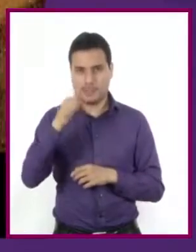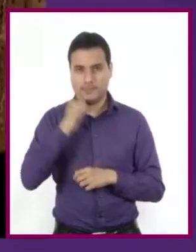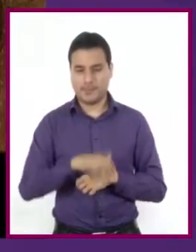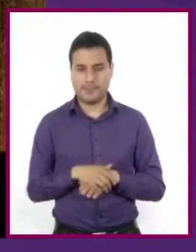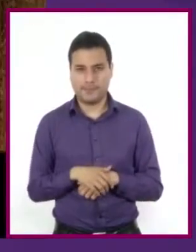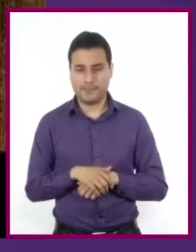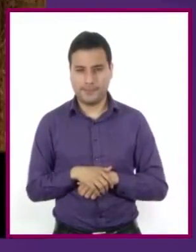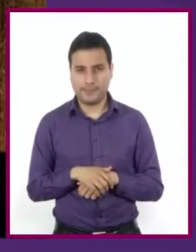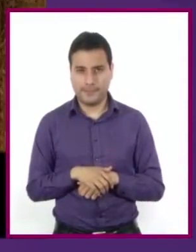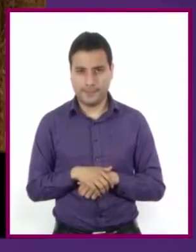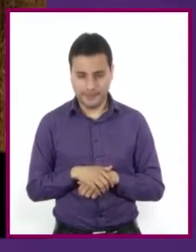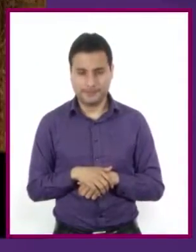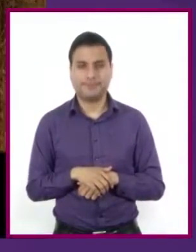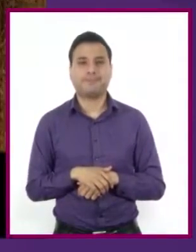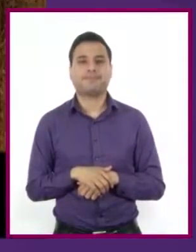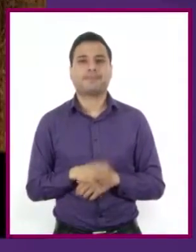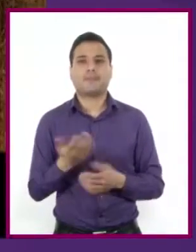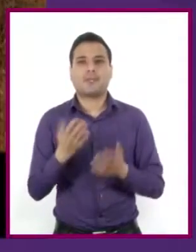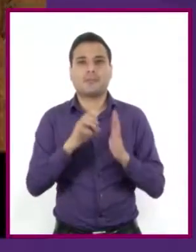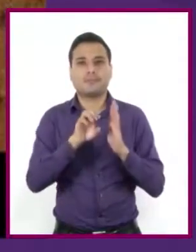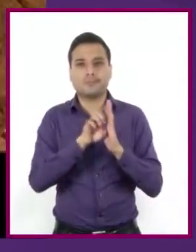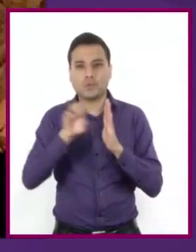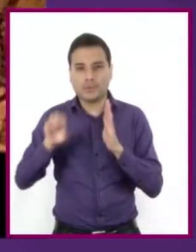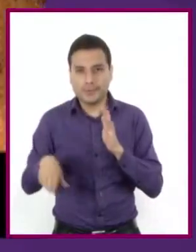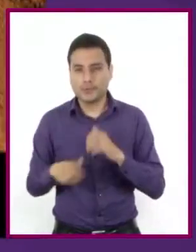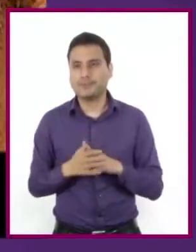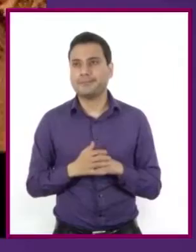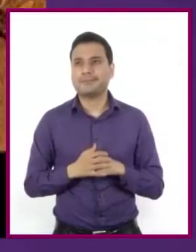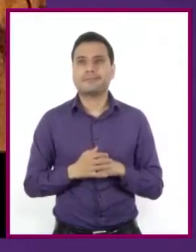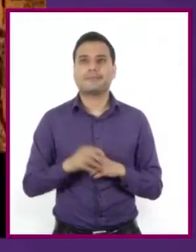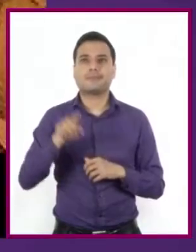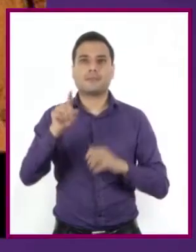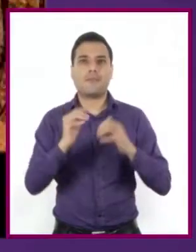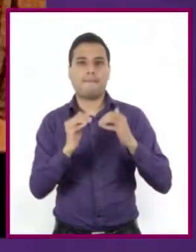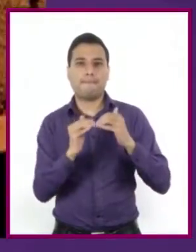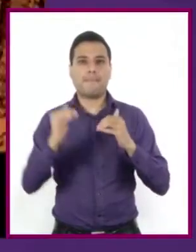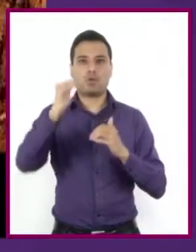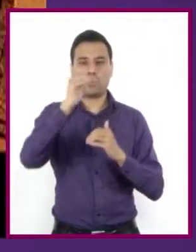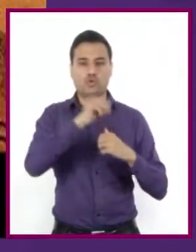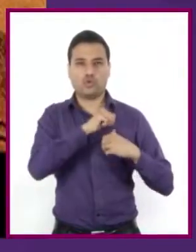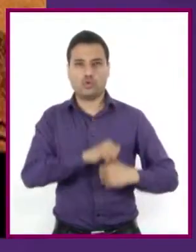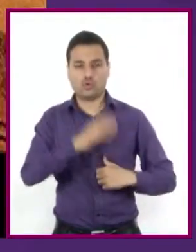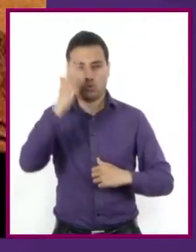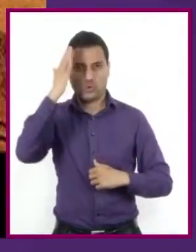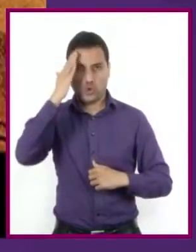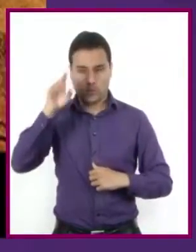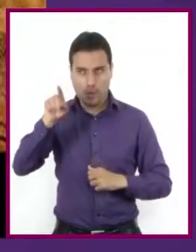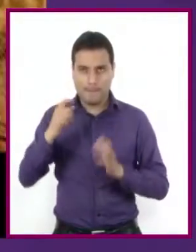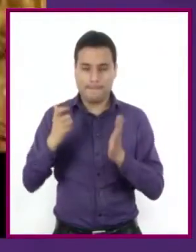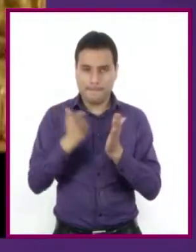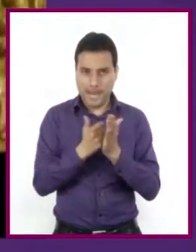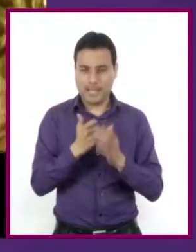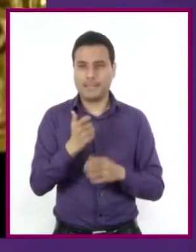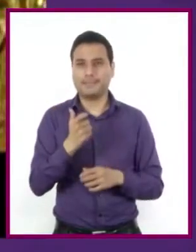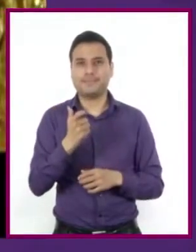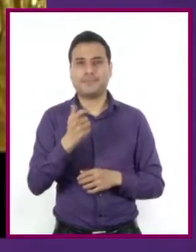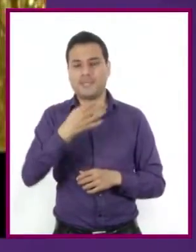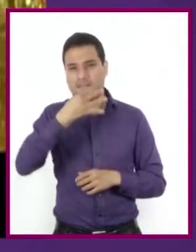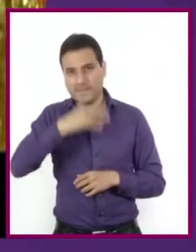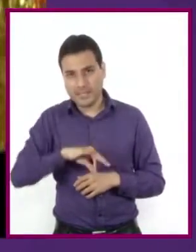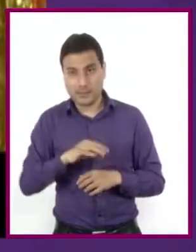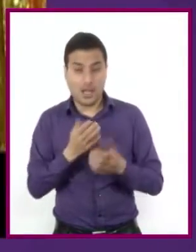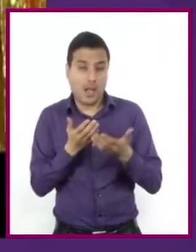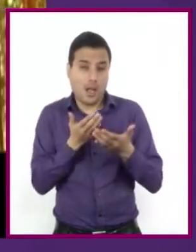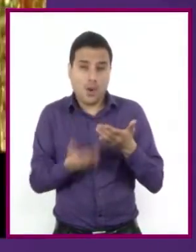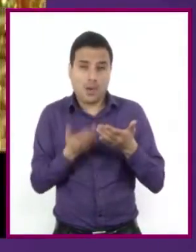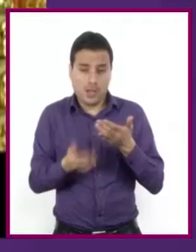las mayordomías indígenas, por ejemplo, el mayordomo tenía que pagar la fiesta del patrono hasta la fecha,